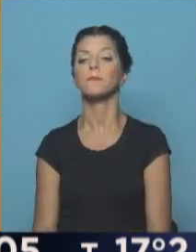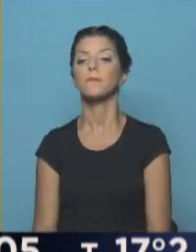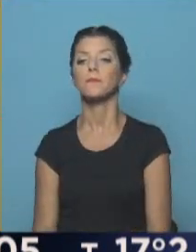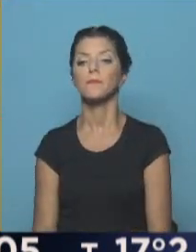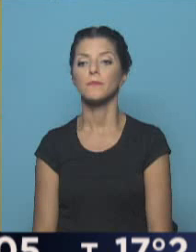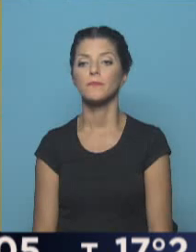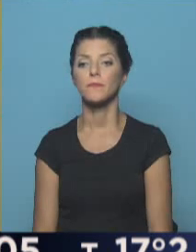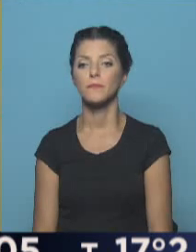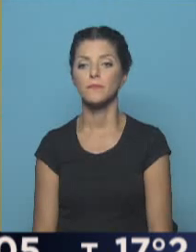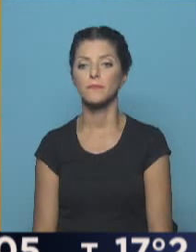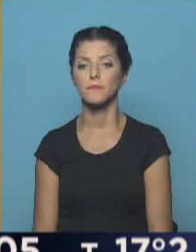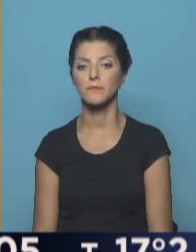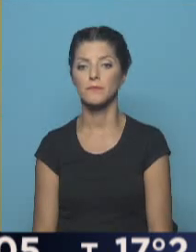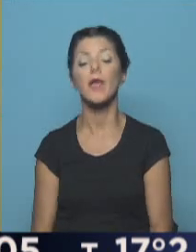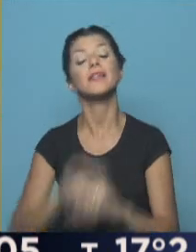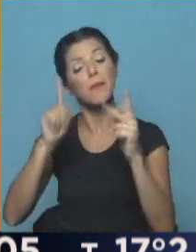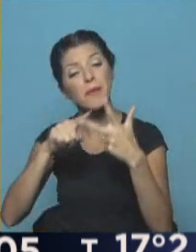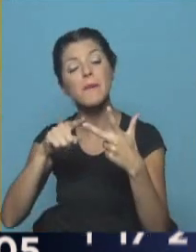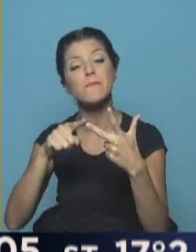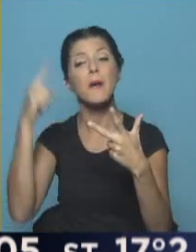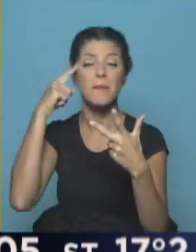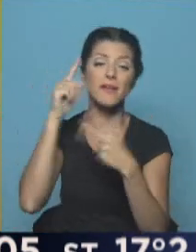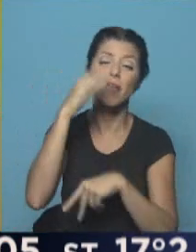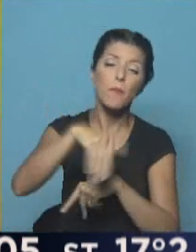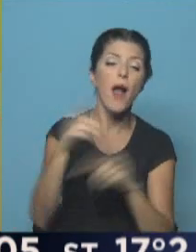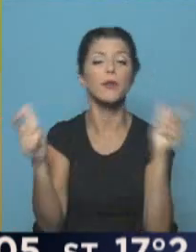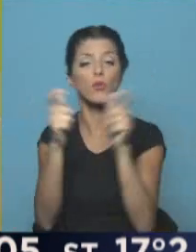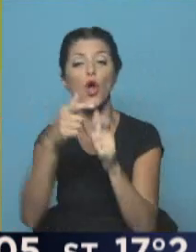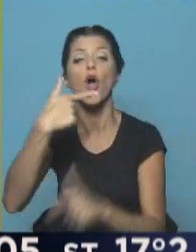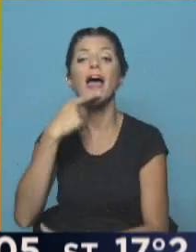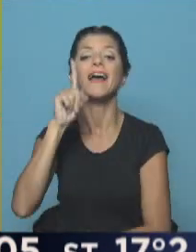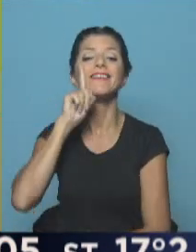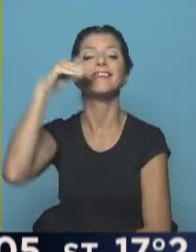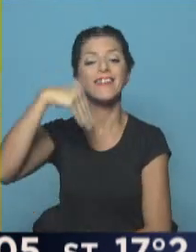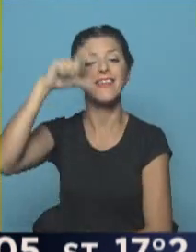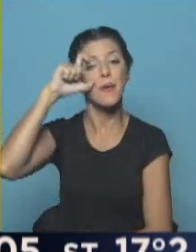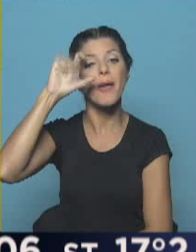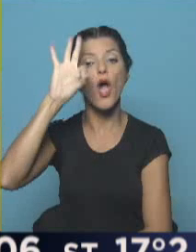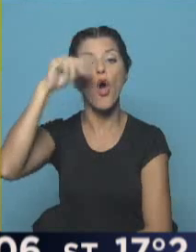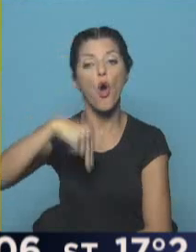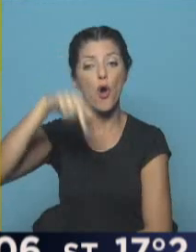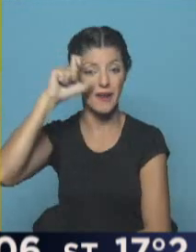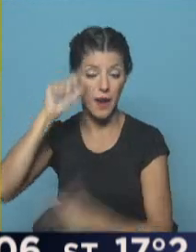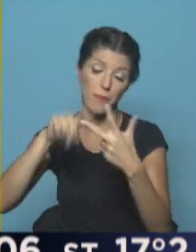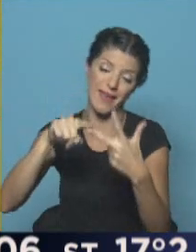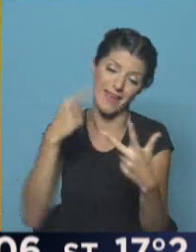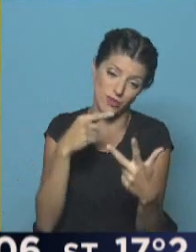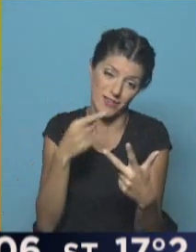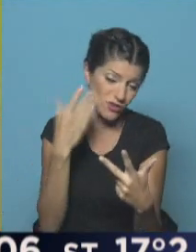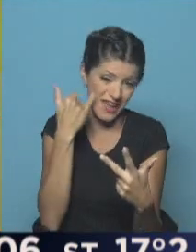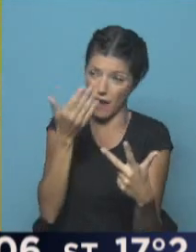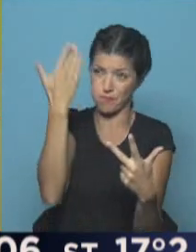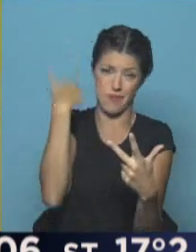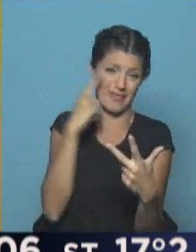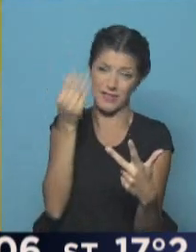juntarse con el Cholo Simeone, con Diego Simeone. Probablemente para que Simeone les diga lo que ya manifestó hace